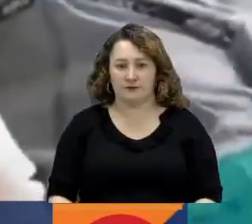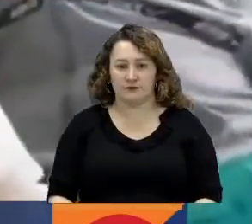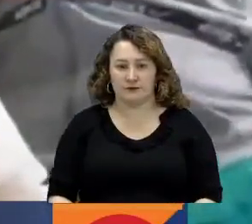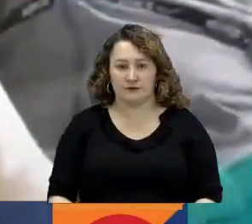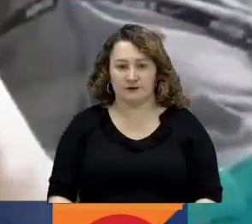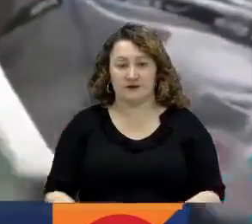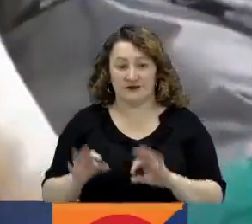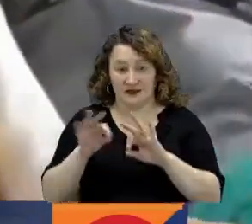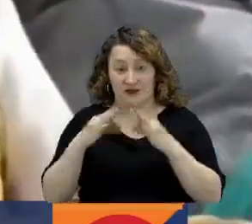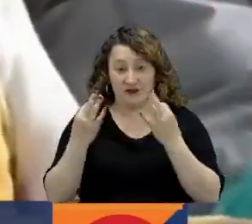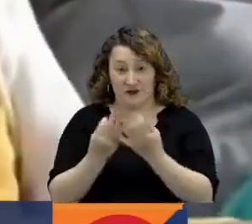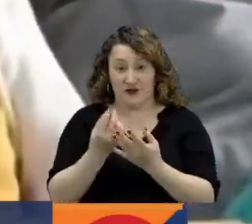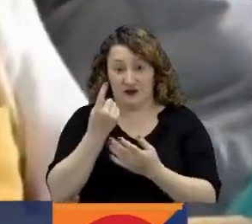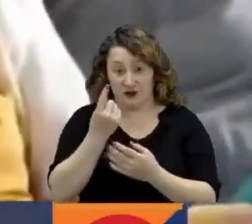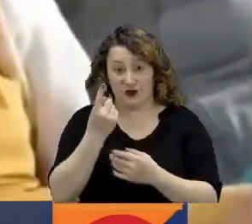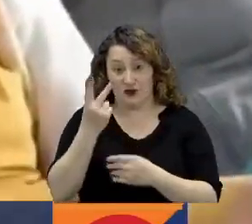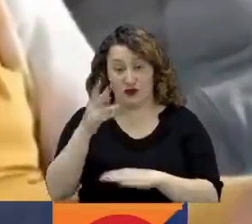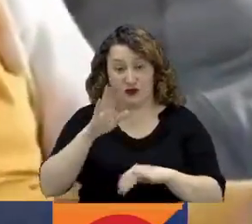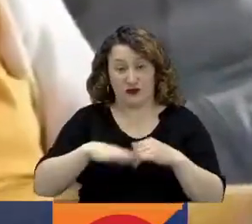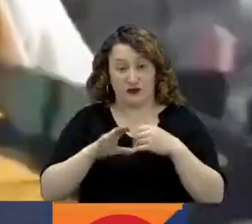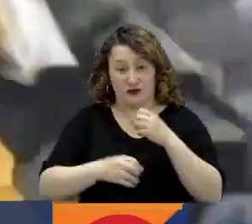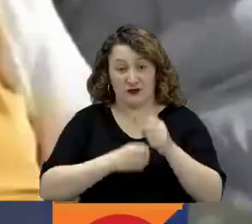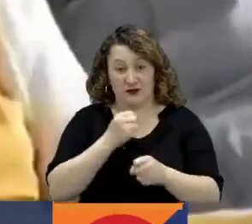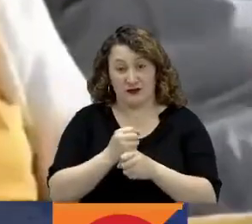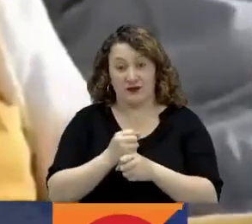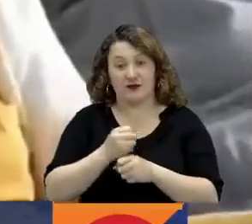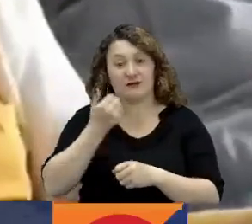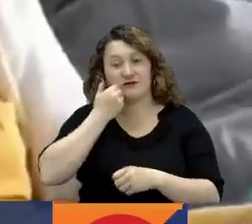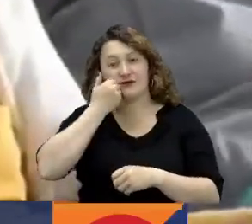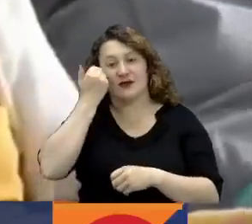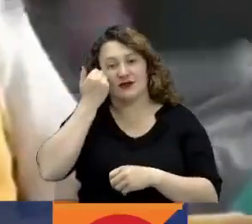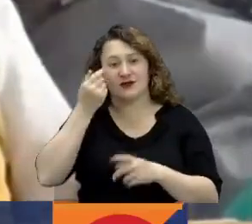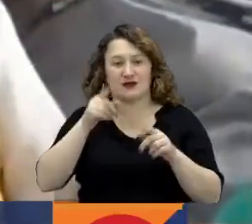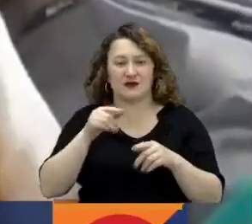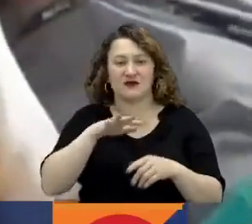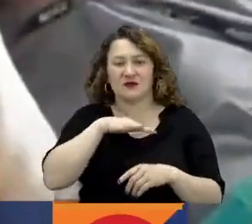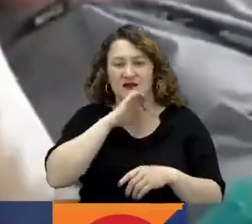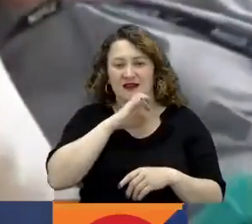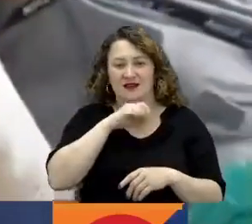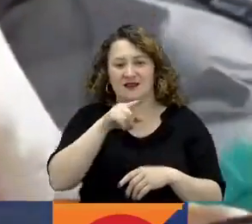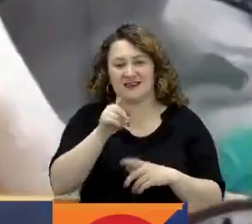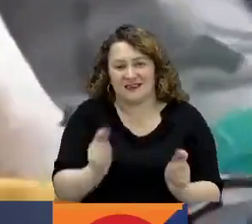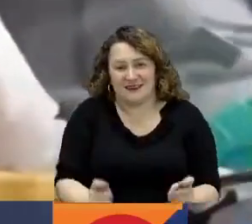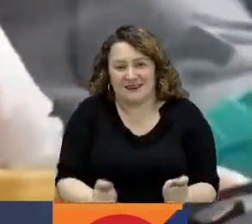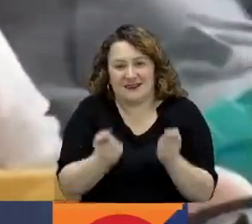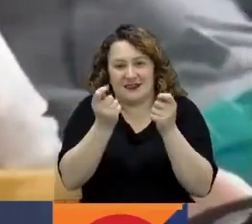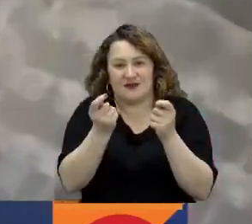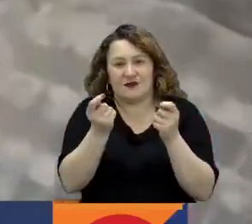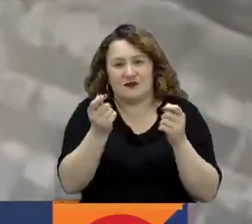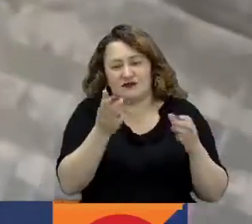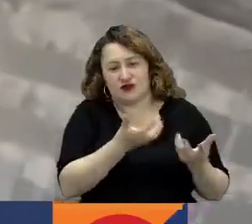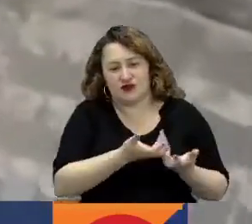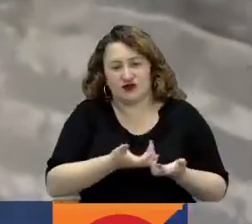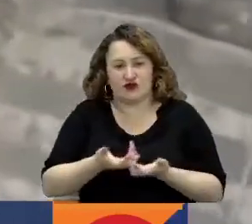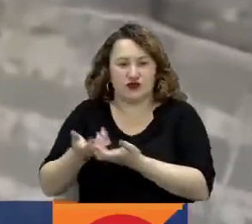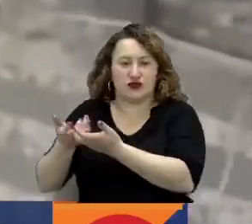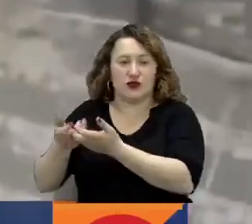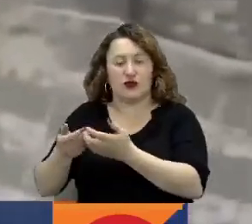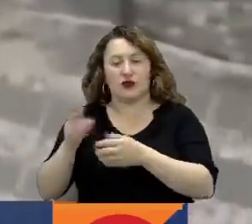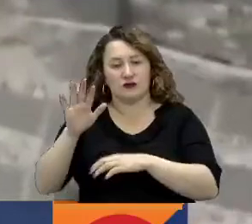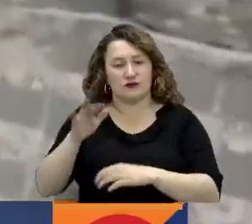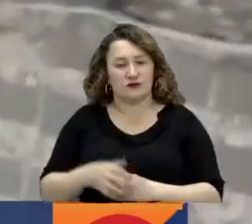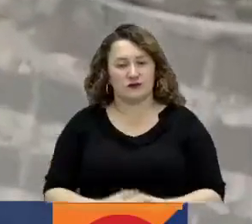Integrantes de una familia, dos de ellos menores de edad, un adulto mayor y hasta la mascota, fueron sacados de la región gracias a la Fuerza Aérea.